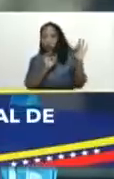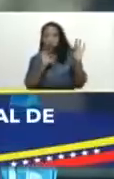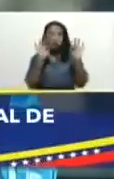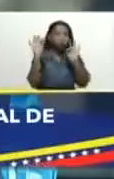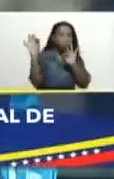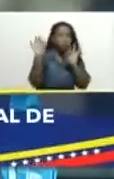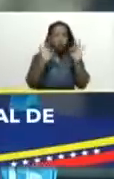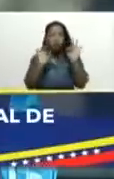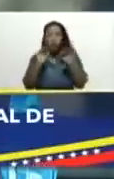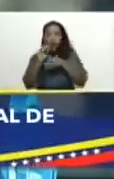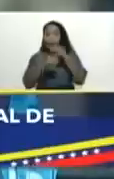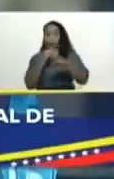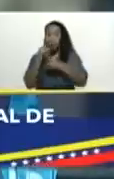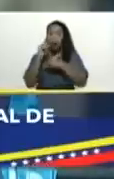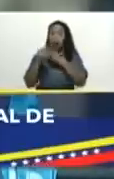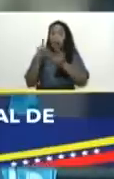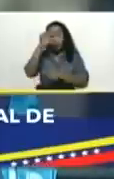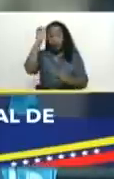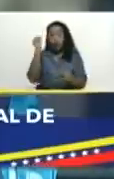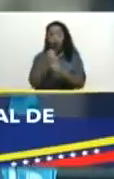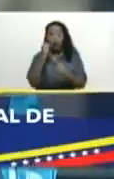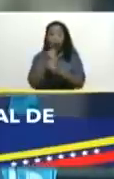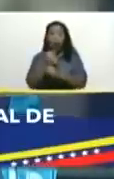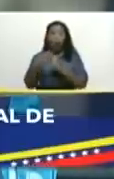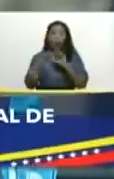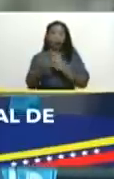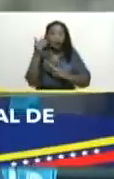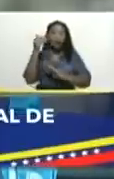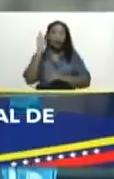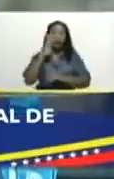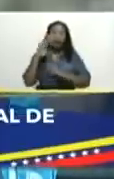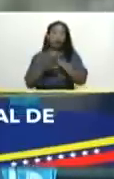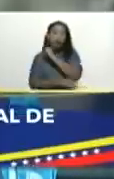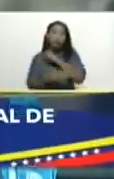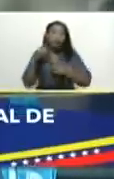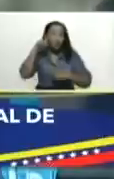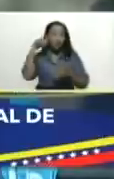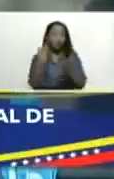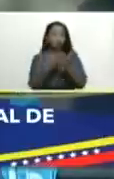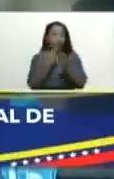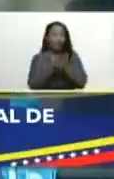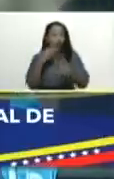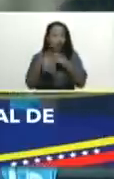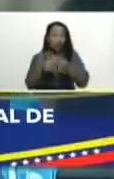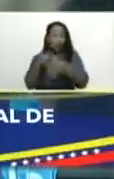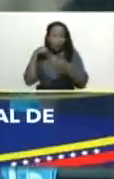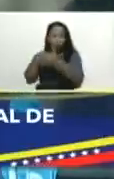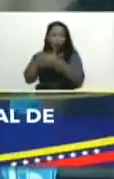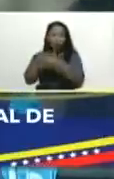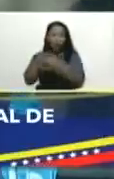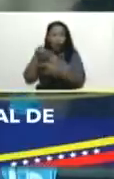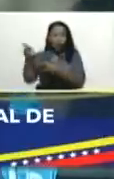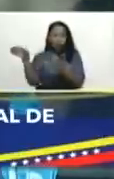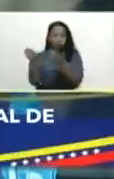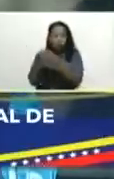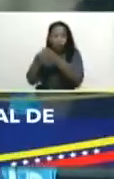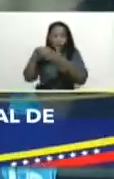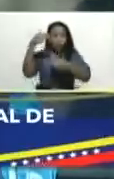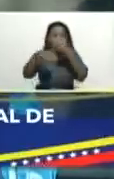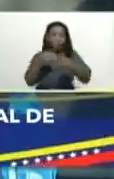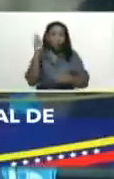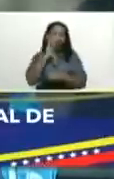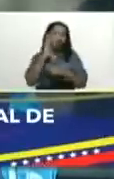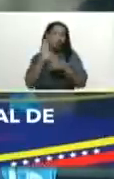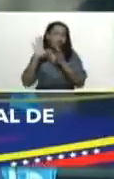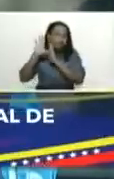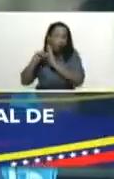cuando procedimos a tirar esta operación anticorrupción, estábamos en la certeza que estábamos dando un golpe a las mafias podridas